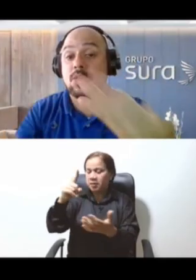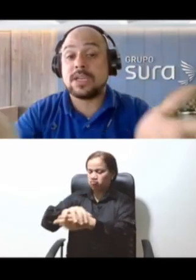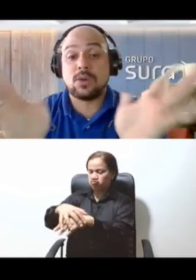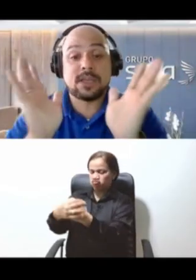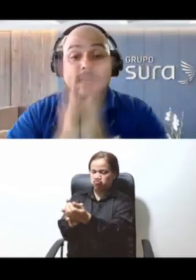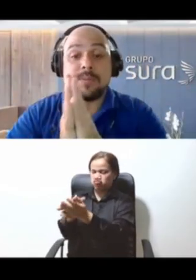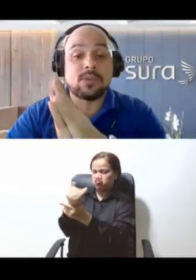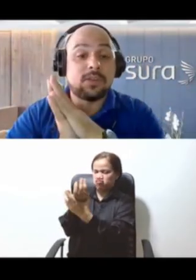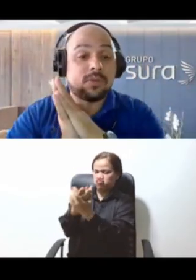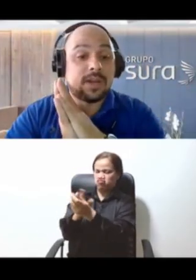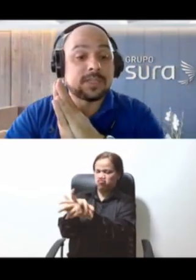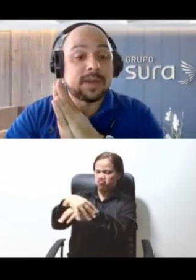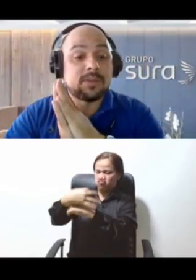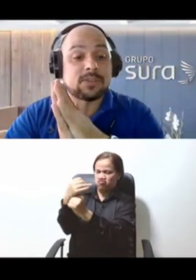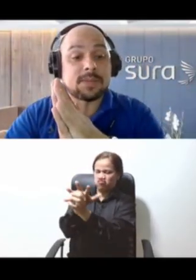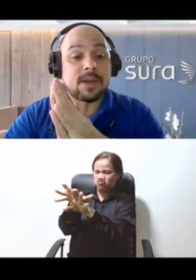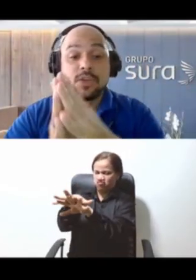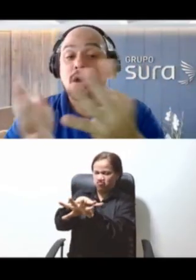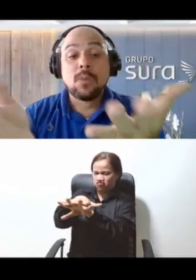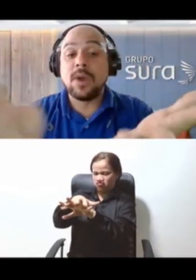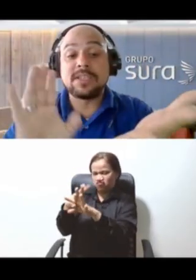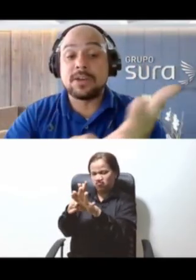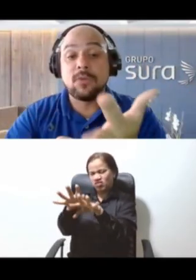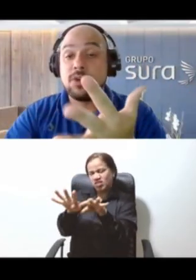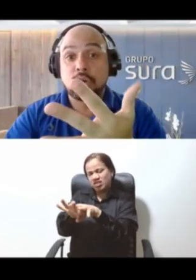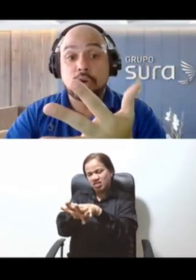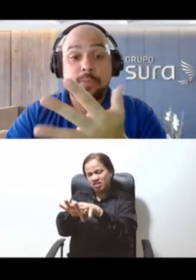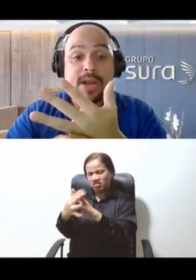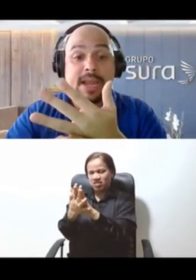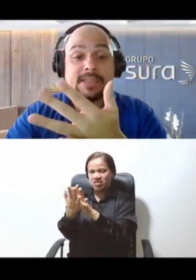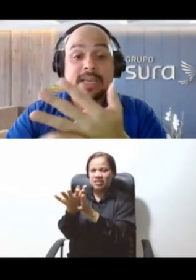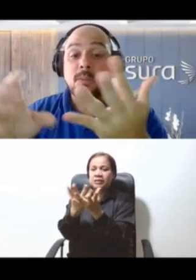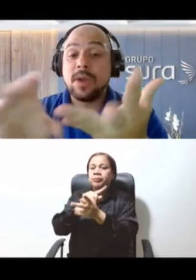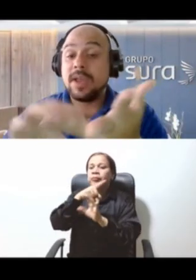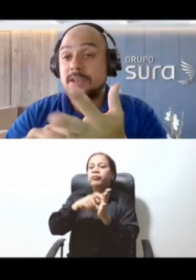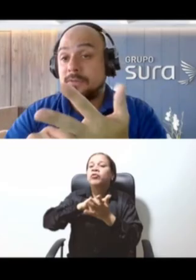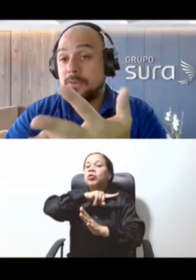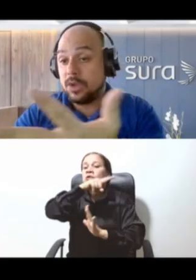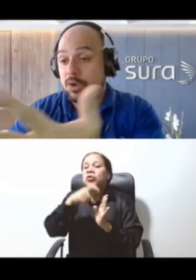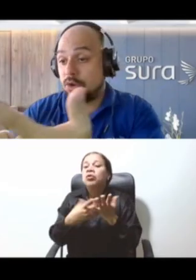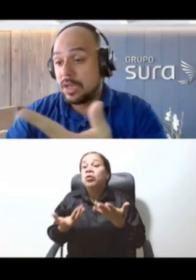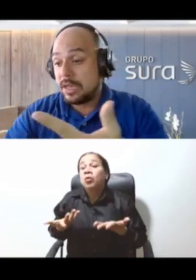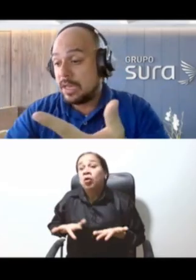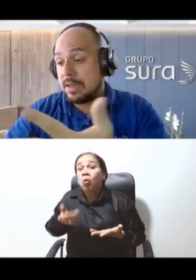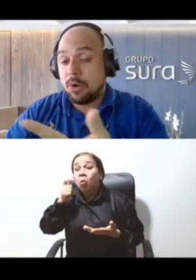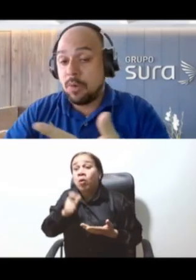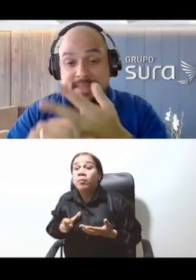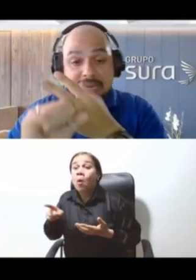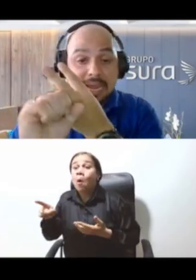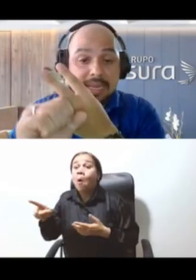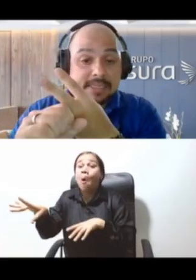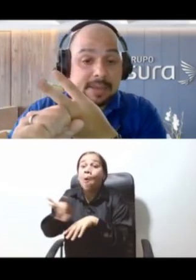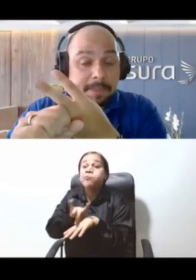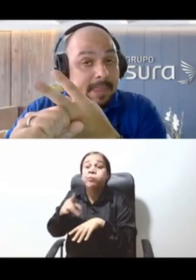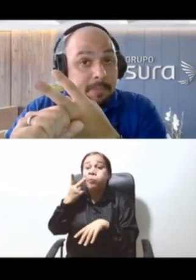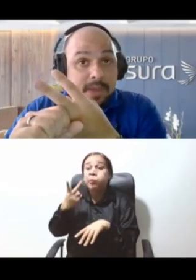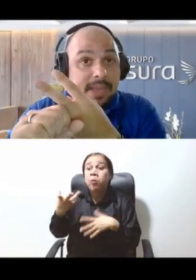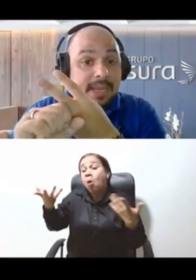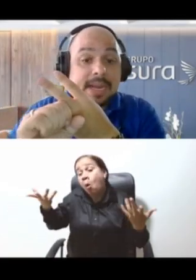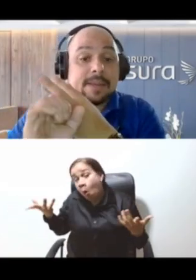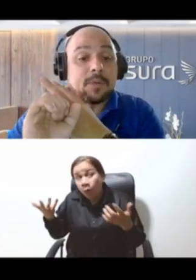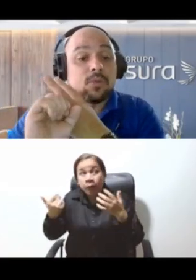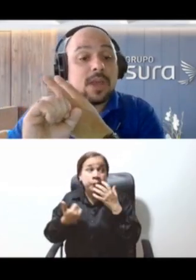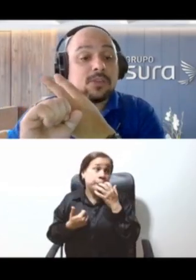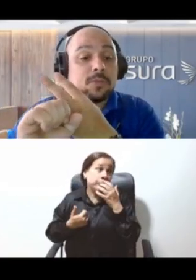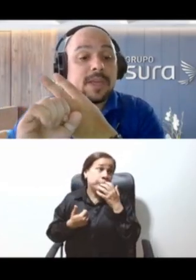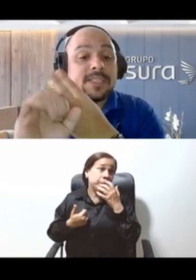qué contenido, qué es lo que tenemos dentro de nuestras manos. Pueden ser fluidos corporales, pueden ser fluidos o materiales que